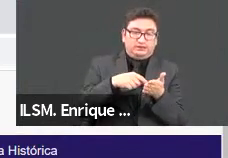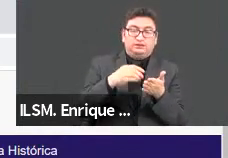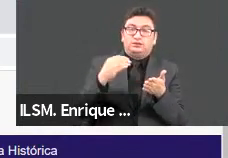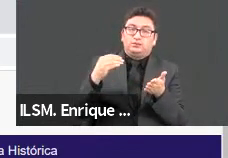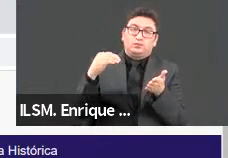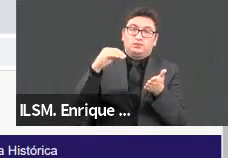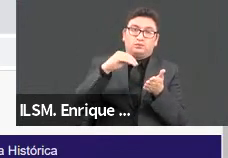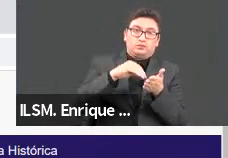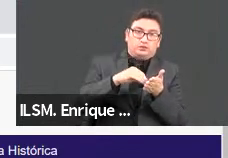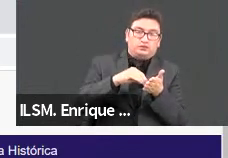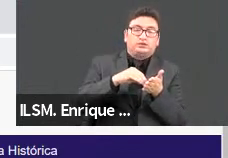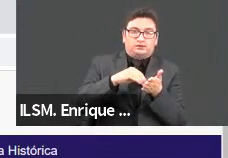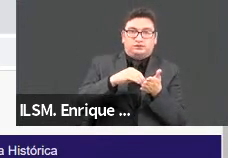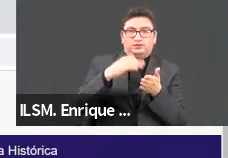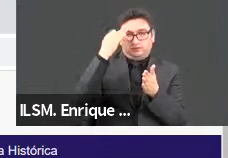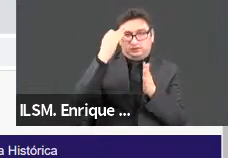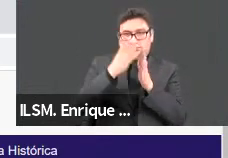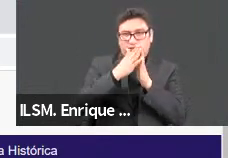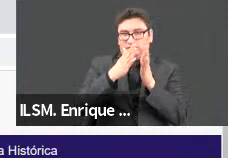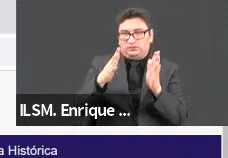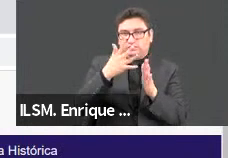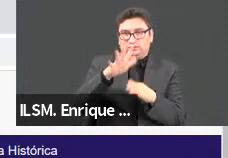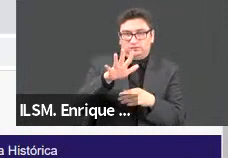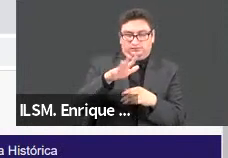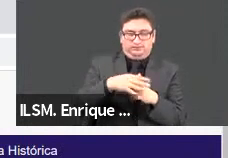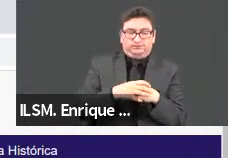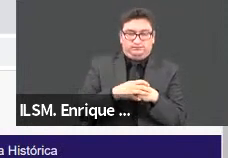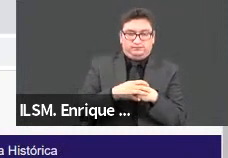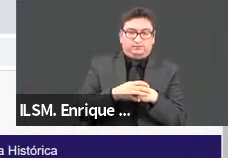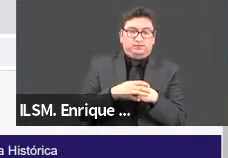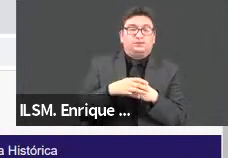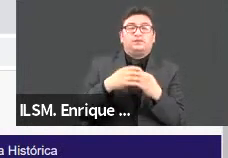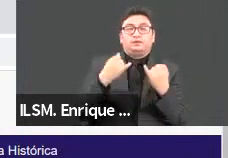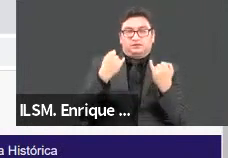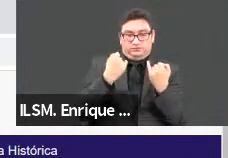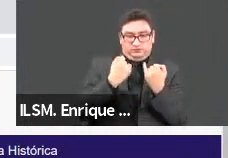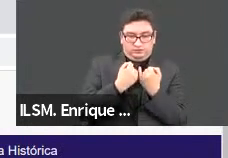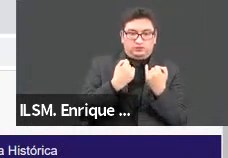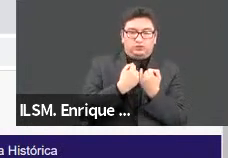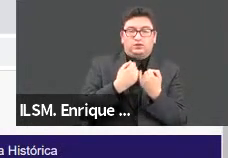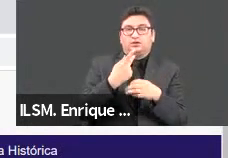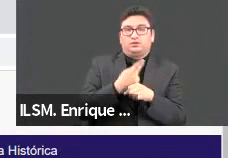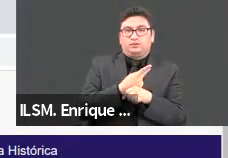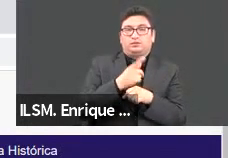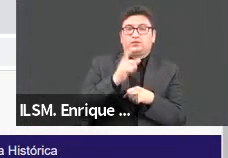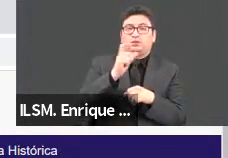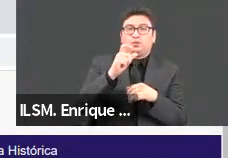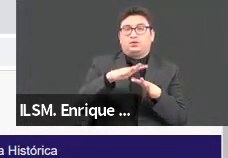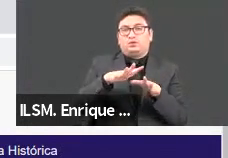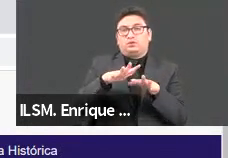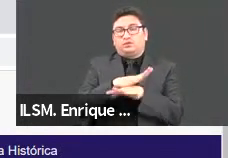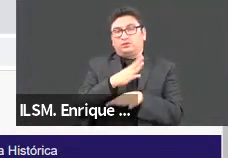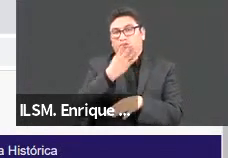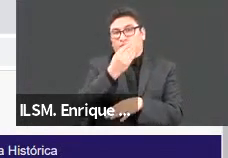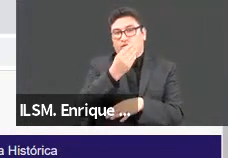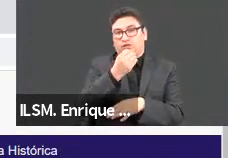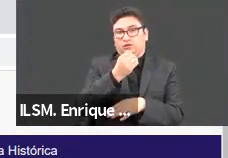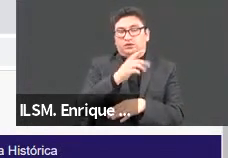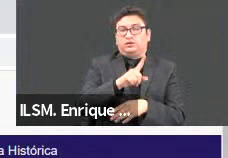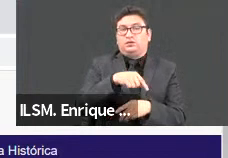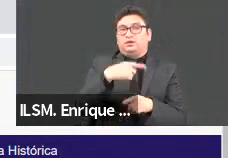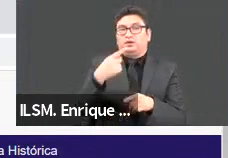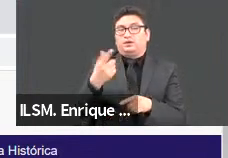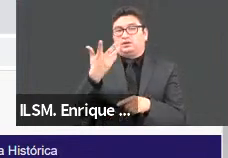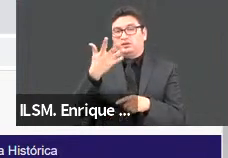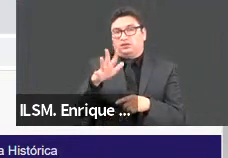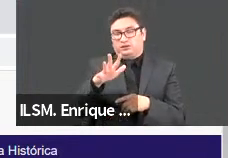que es de 10ª época esta tesis. Y lo mismo sucedió en el cambio de 9ª a la 10ª